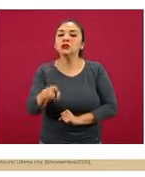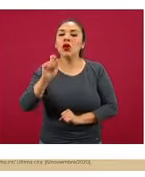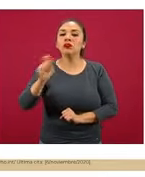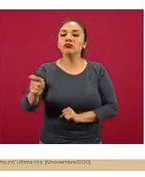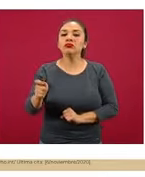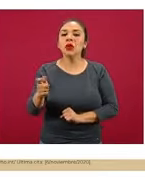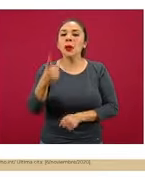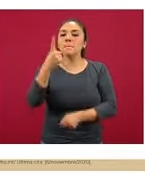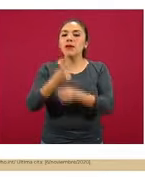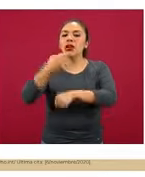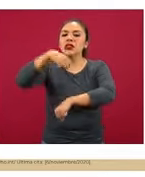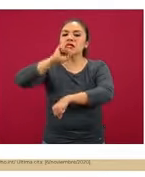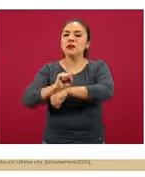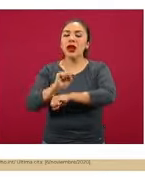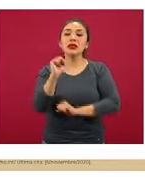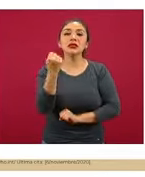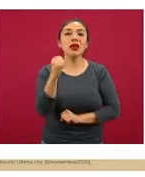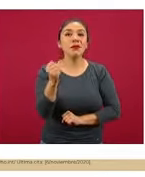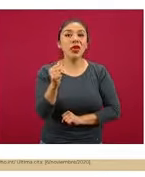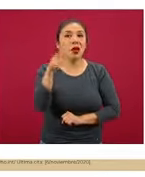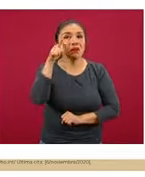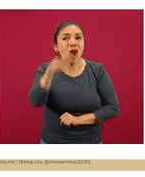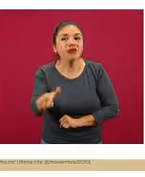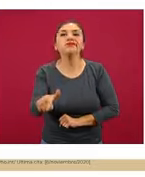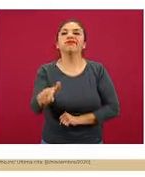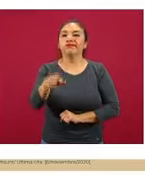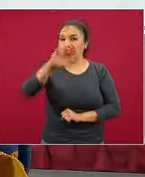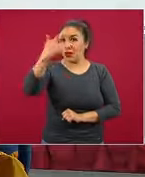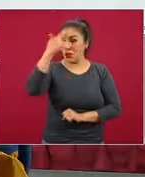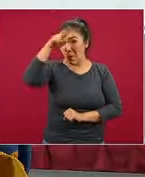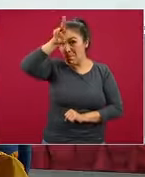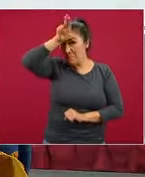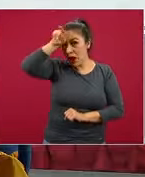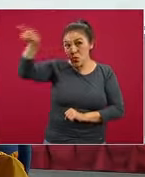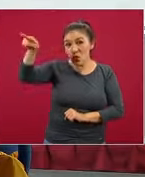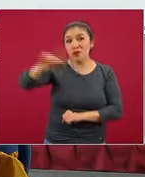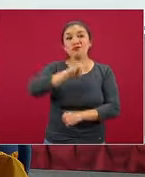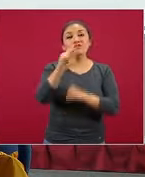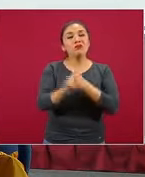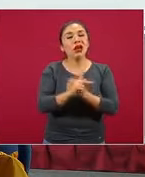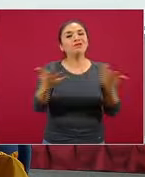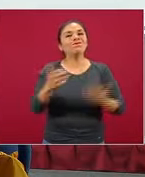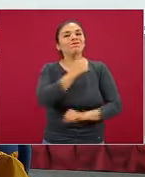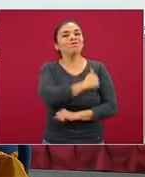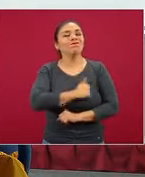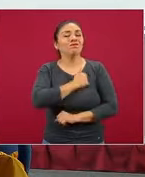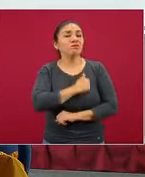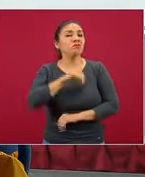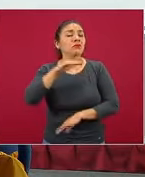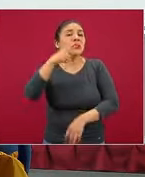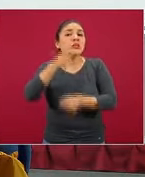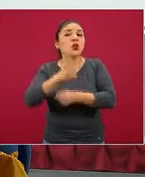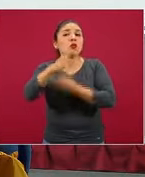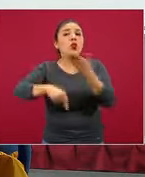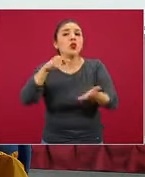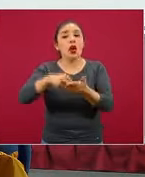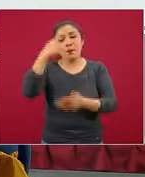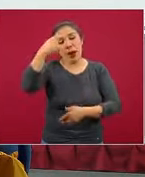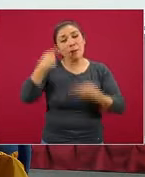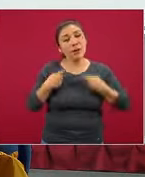en la primera semana de septiembre. Recordemos que Perú, lamentablemente, es el país que ha ocupado el segundo lugar en tasa